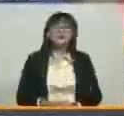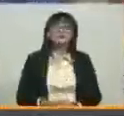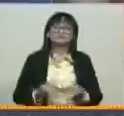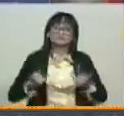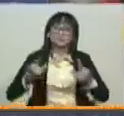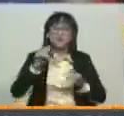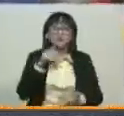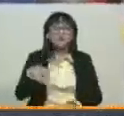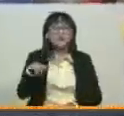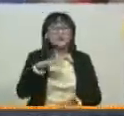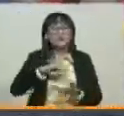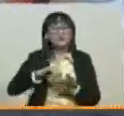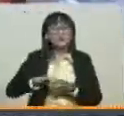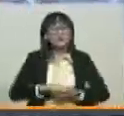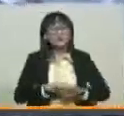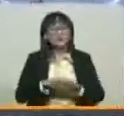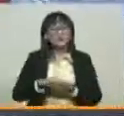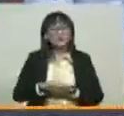pueblo de Trujillo.